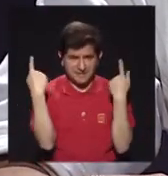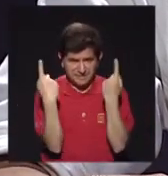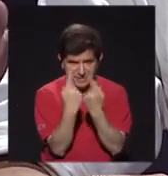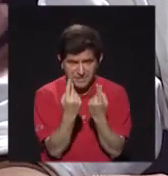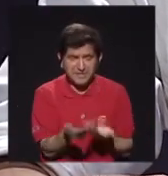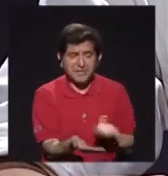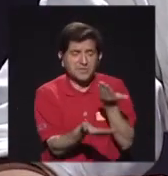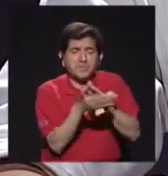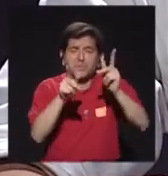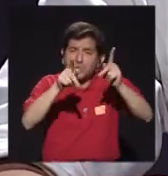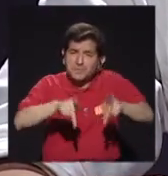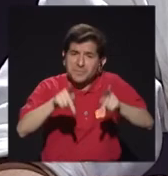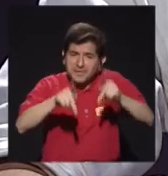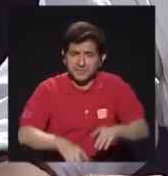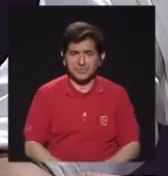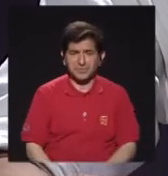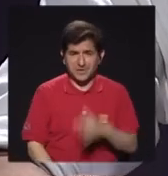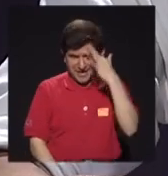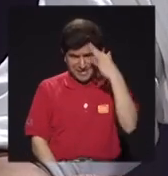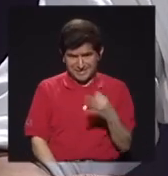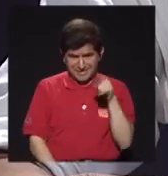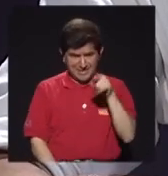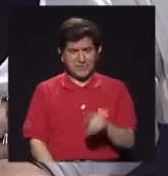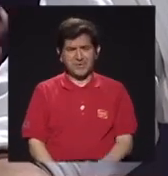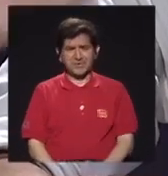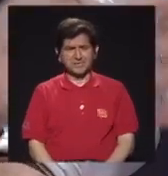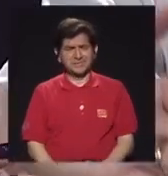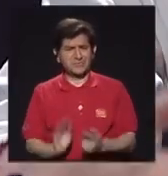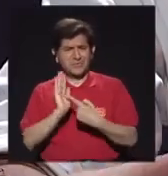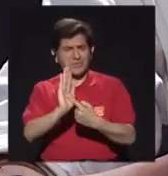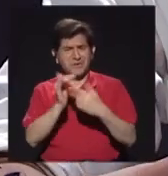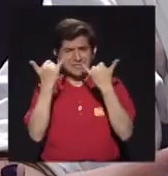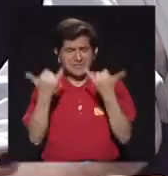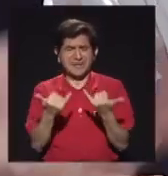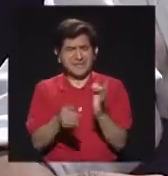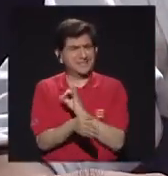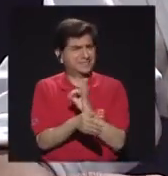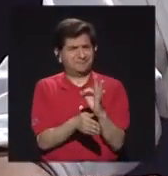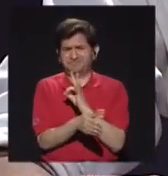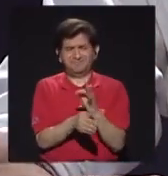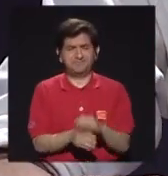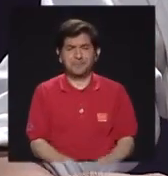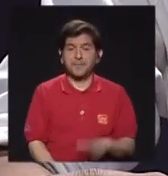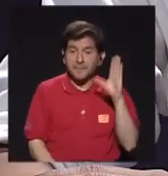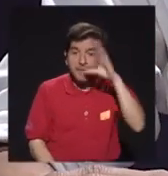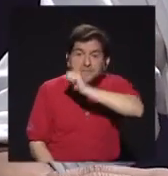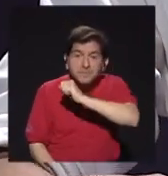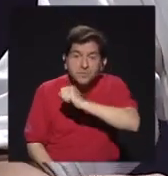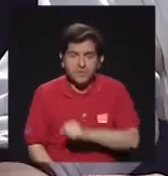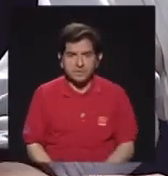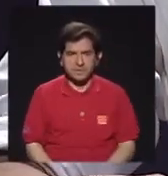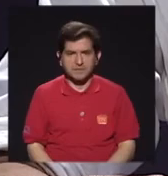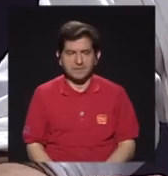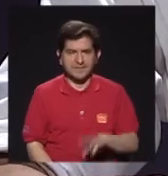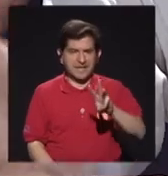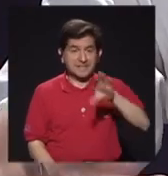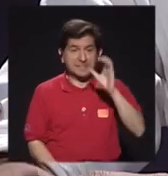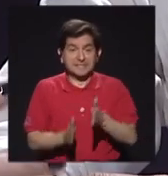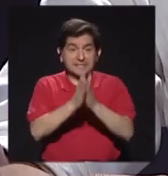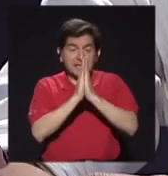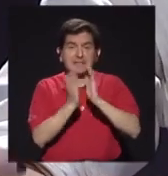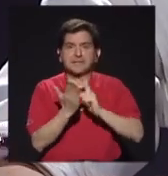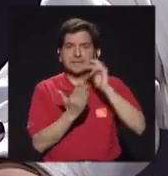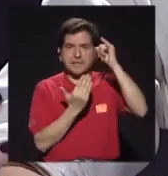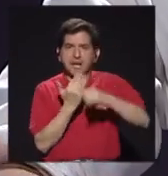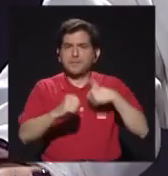propone un grupo de gente creo que eso está dando síntomas de agotamiento absoluto porque vean que el ponerle 600 emociones a